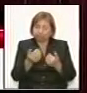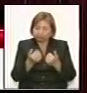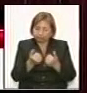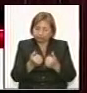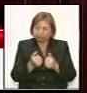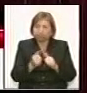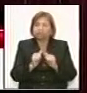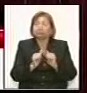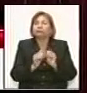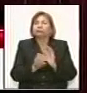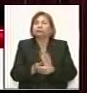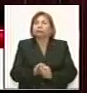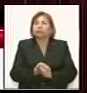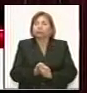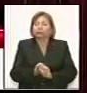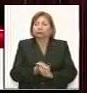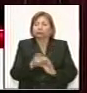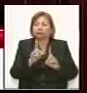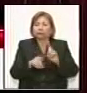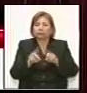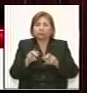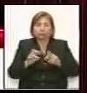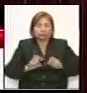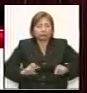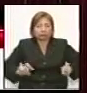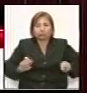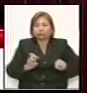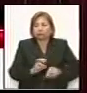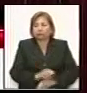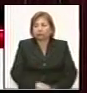posiciones de algunos parlamentarios